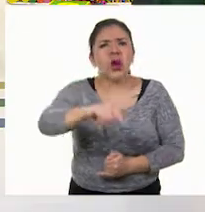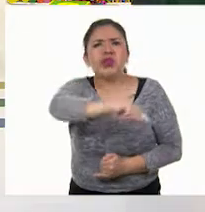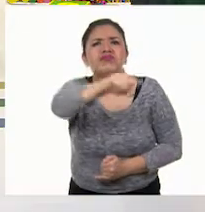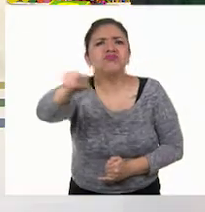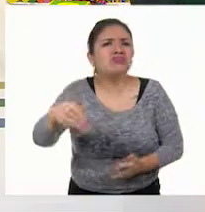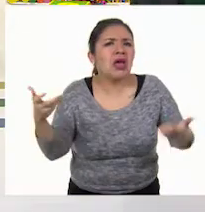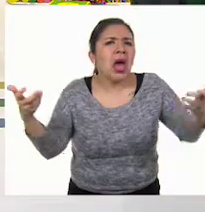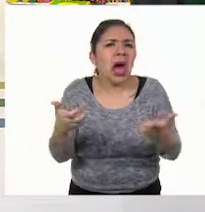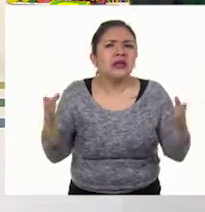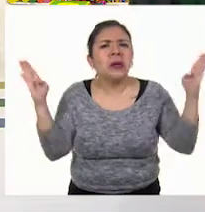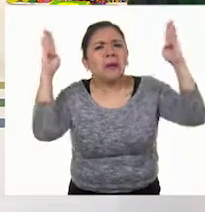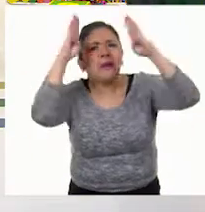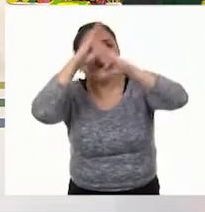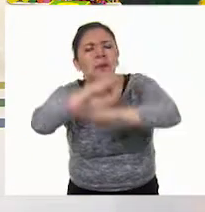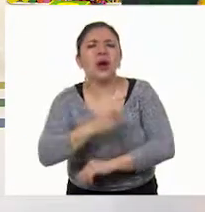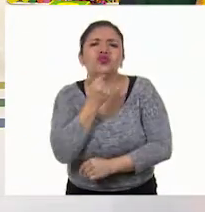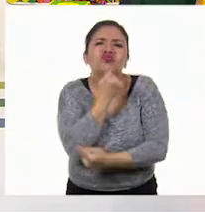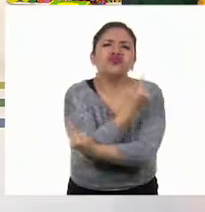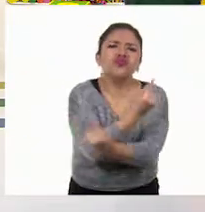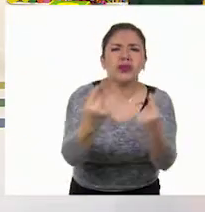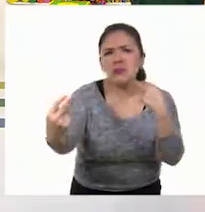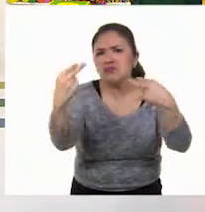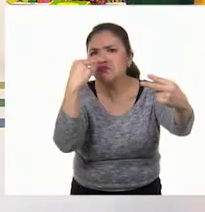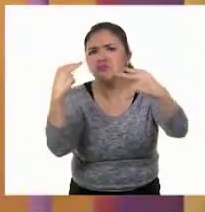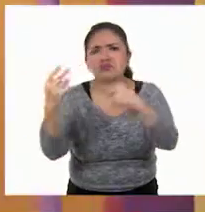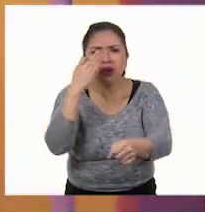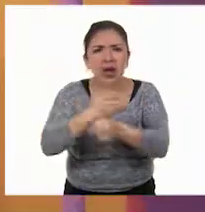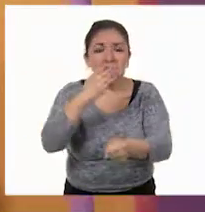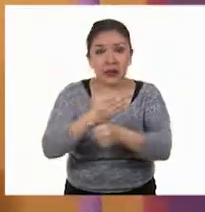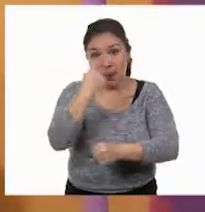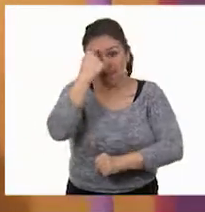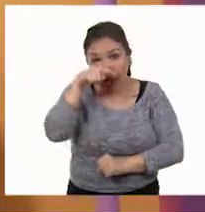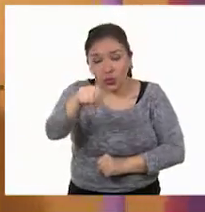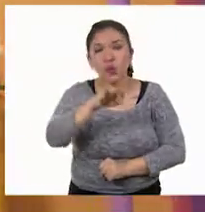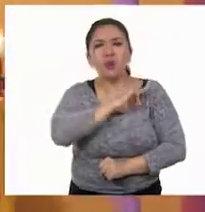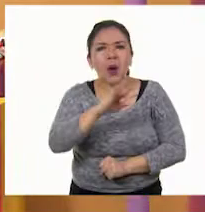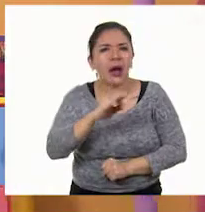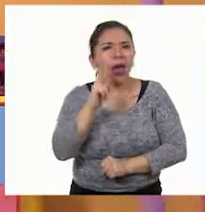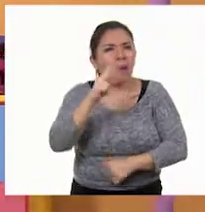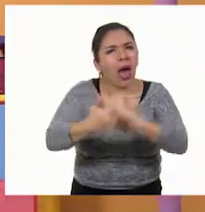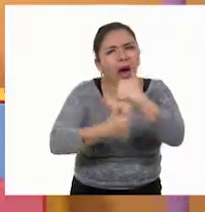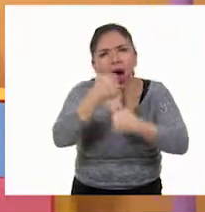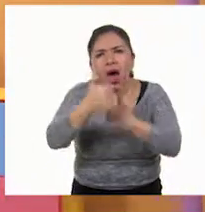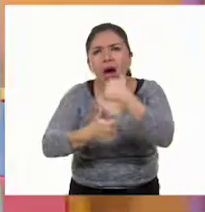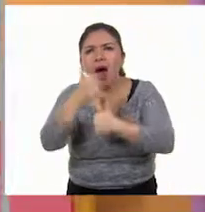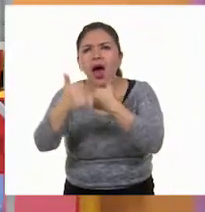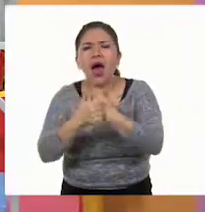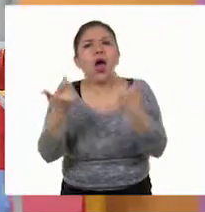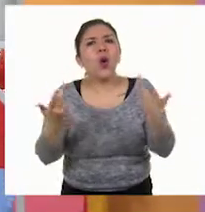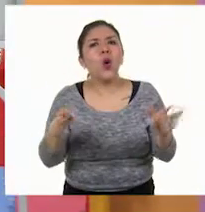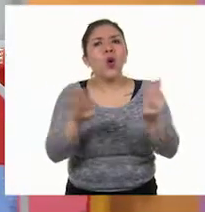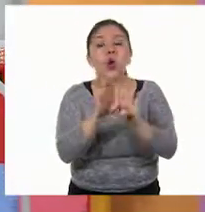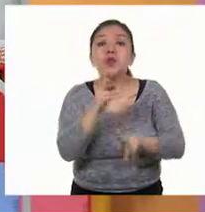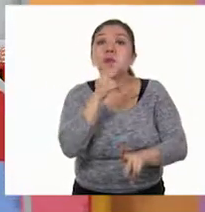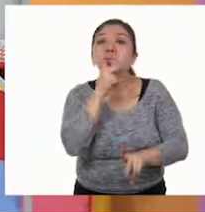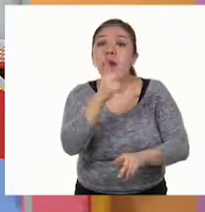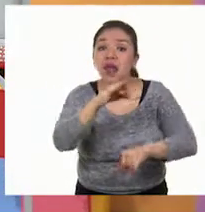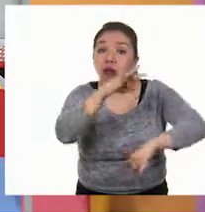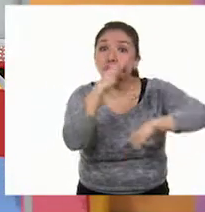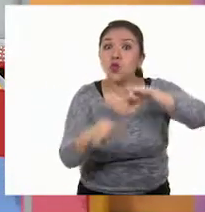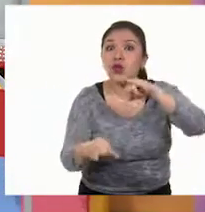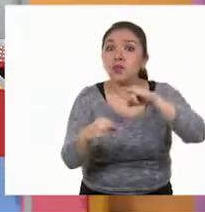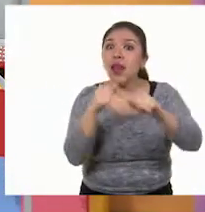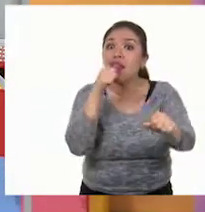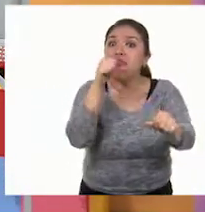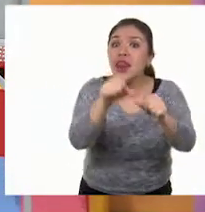nuestros niños y nuestras niñas que nos están viendo para que ellos vayan viendo cómo termina una palabra y con